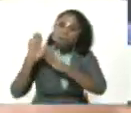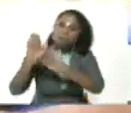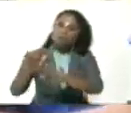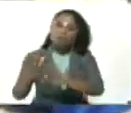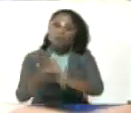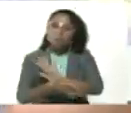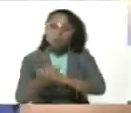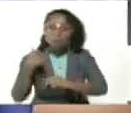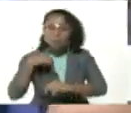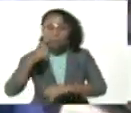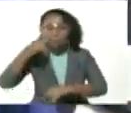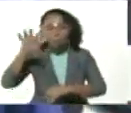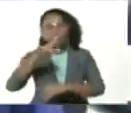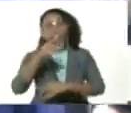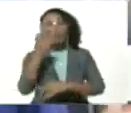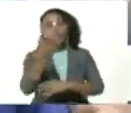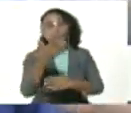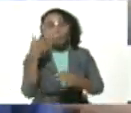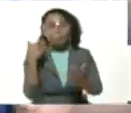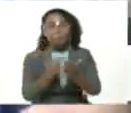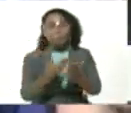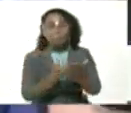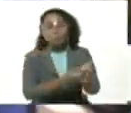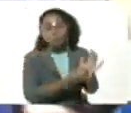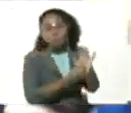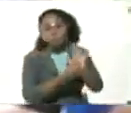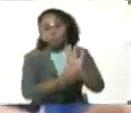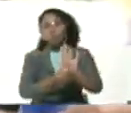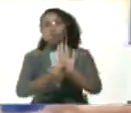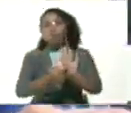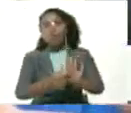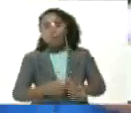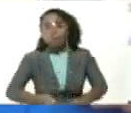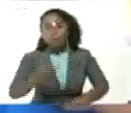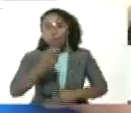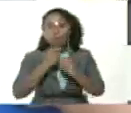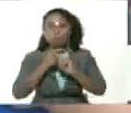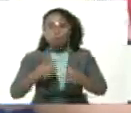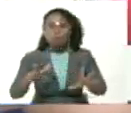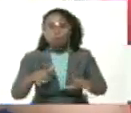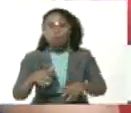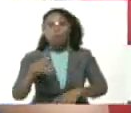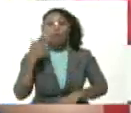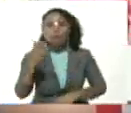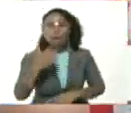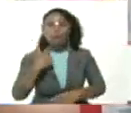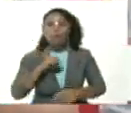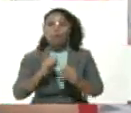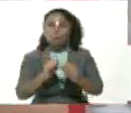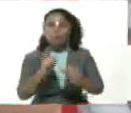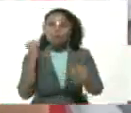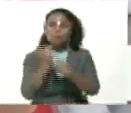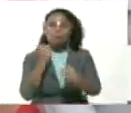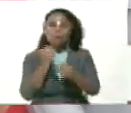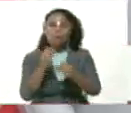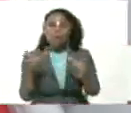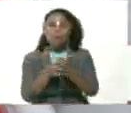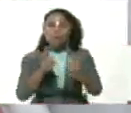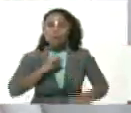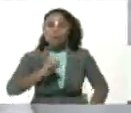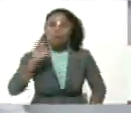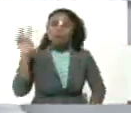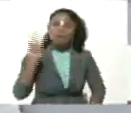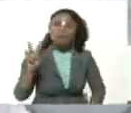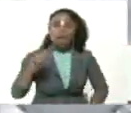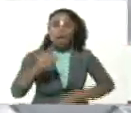el apoyo a nuestro pueblo, y usted lo está demostrando con este importante despliegue. Vamos a seguir trabajando junto con el equipo de Somos Venezuela para